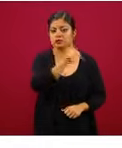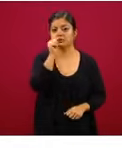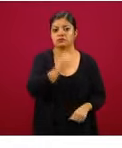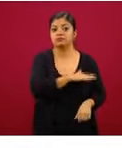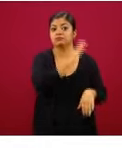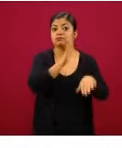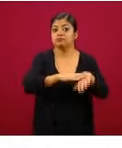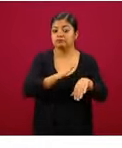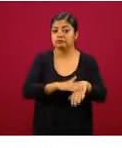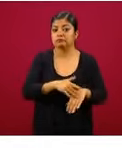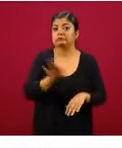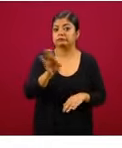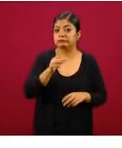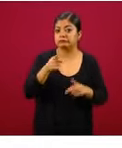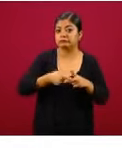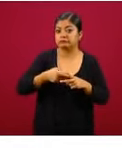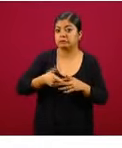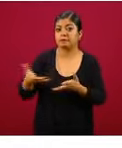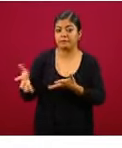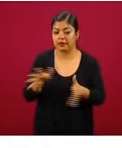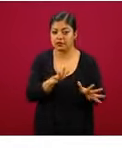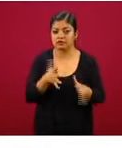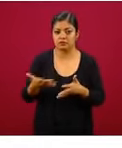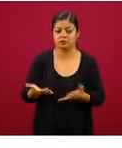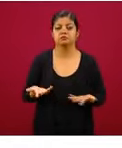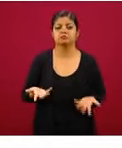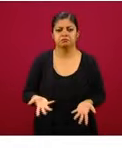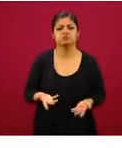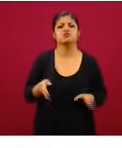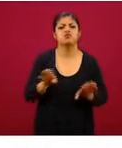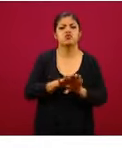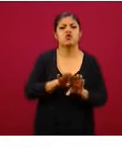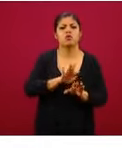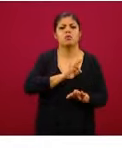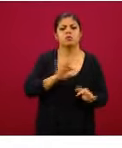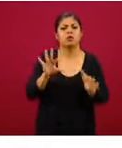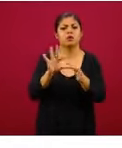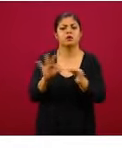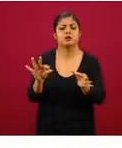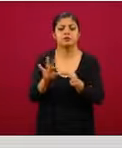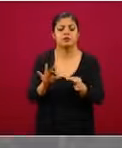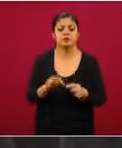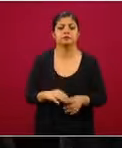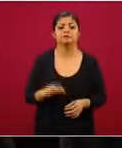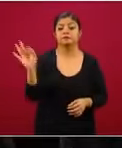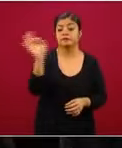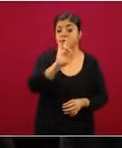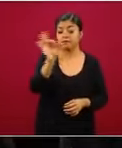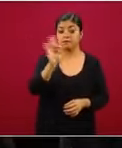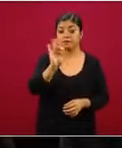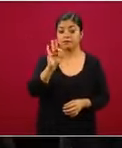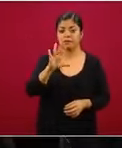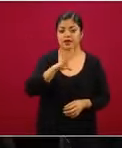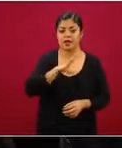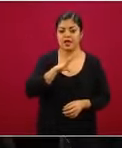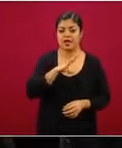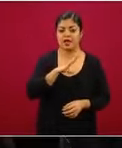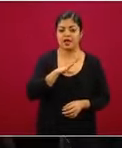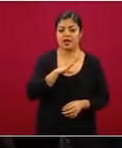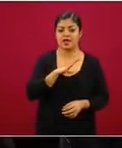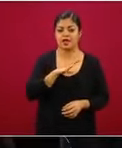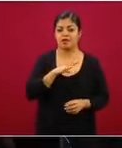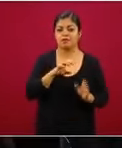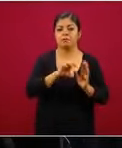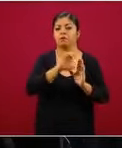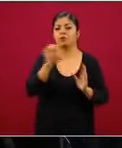predicciones. La manera de interpretarlas es la siguiente: si hiciéramos una sección, si